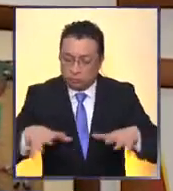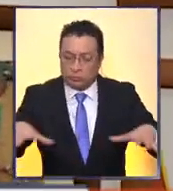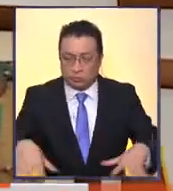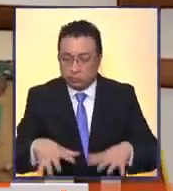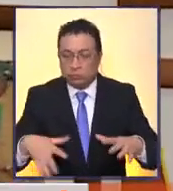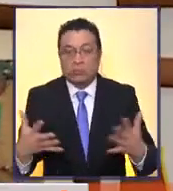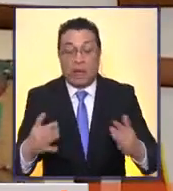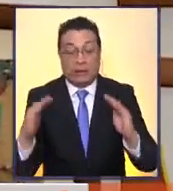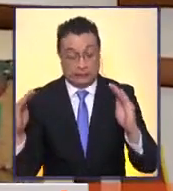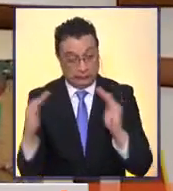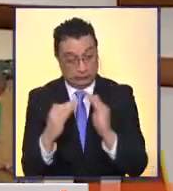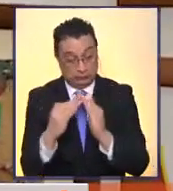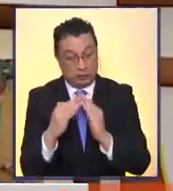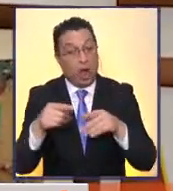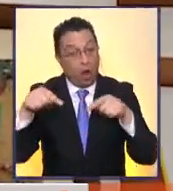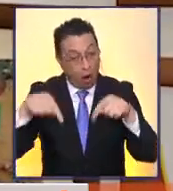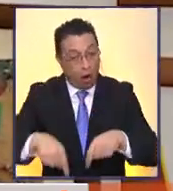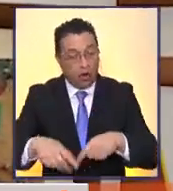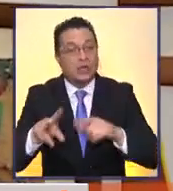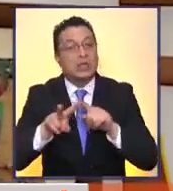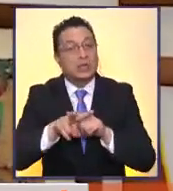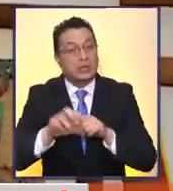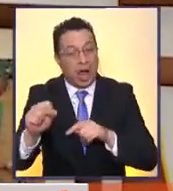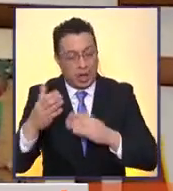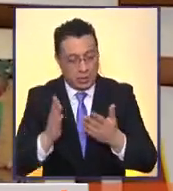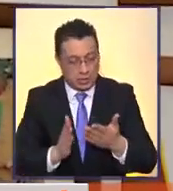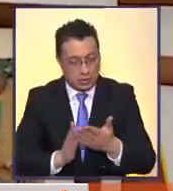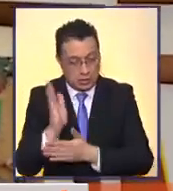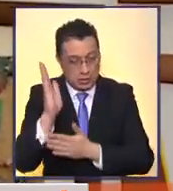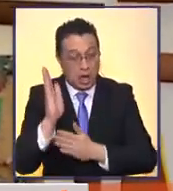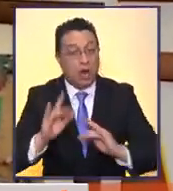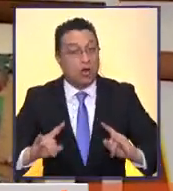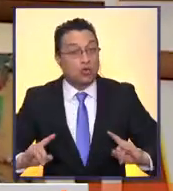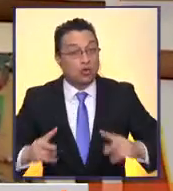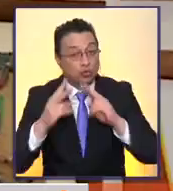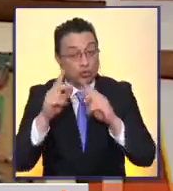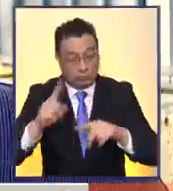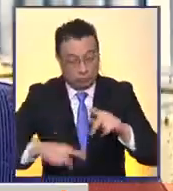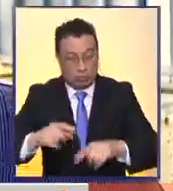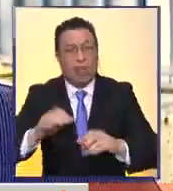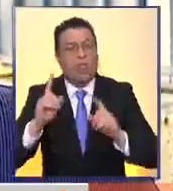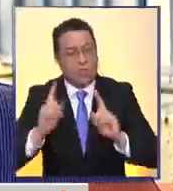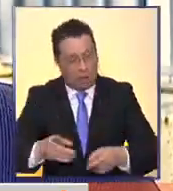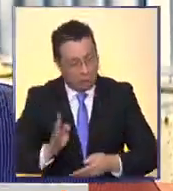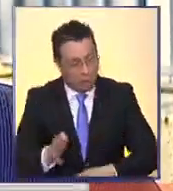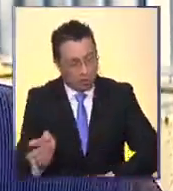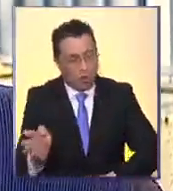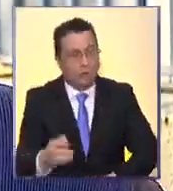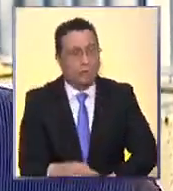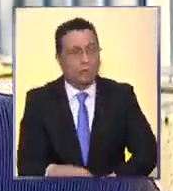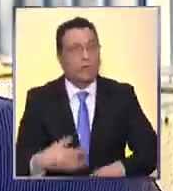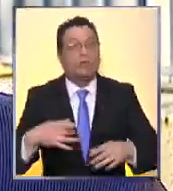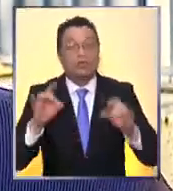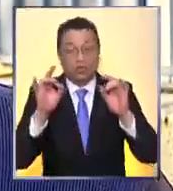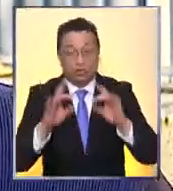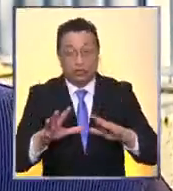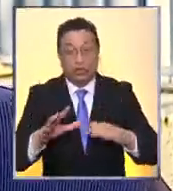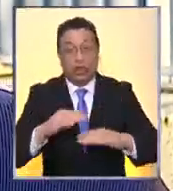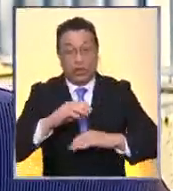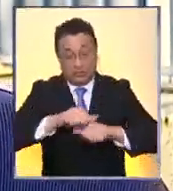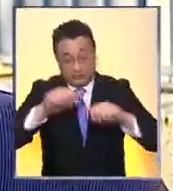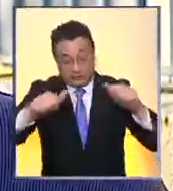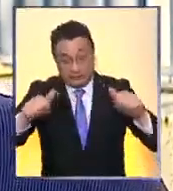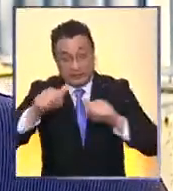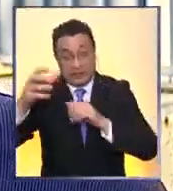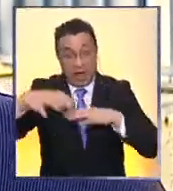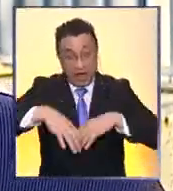las viviendas que hoy día están ya en inicio de construcción en estos terrenos puedan terminar. Preservar la precordillera de Santiago es un interés de